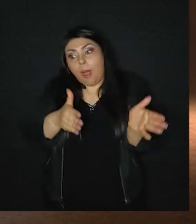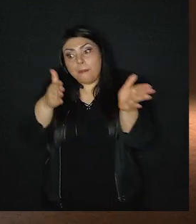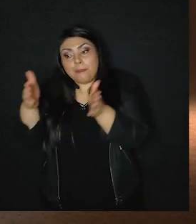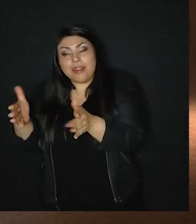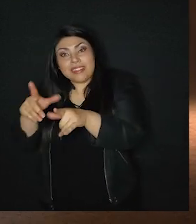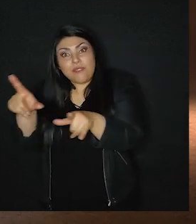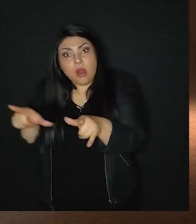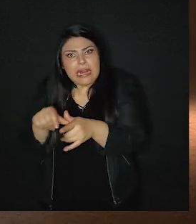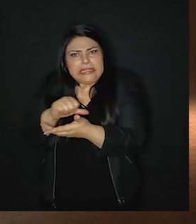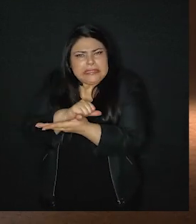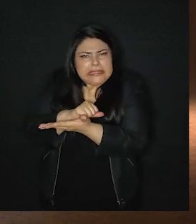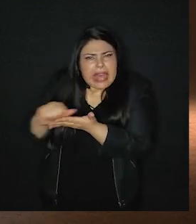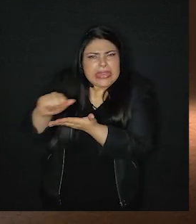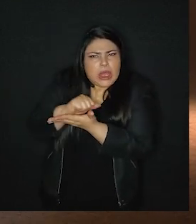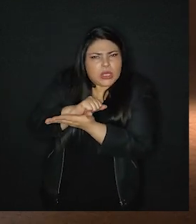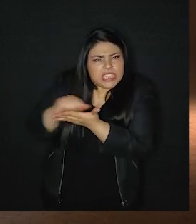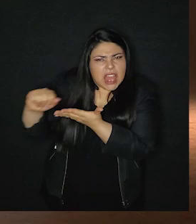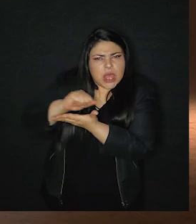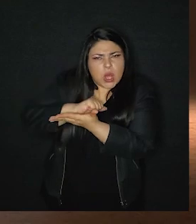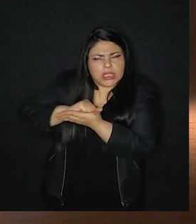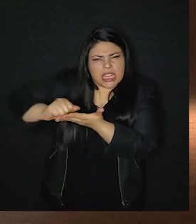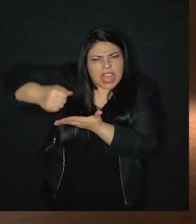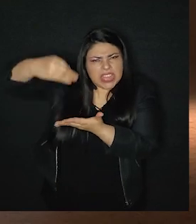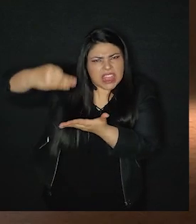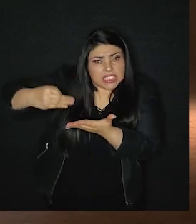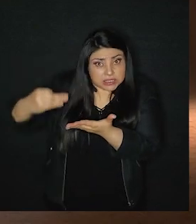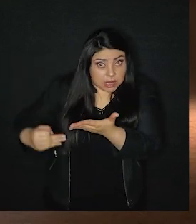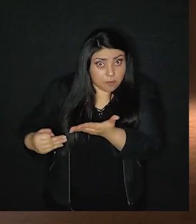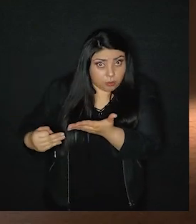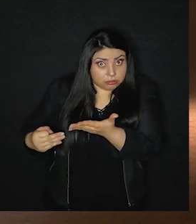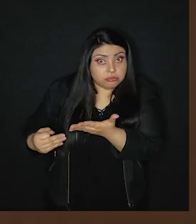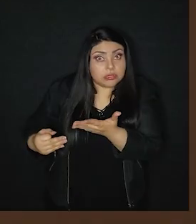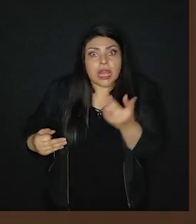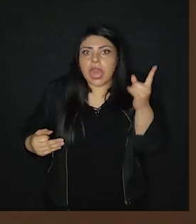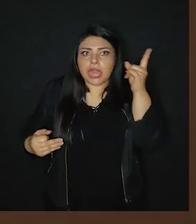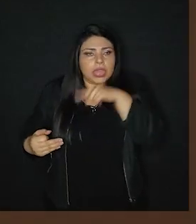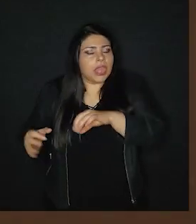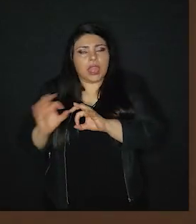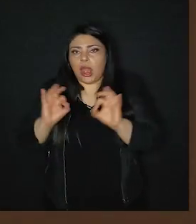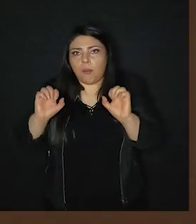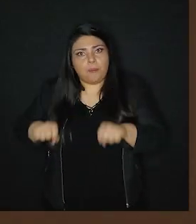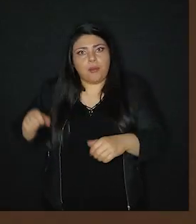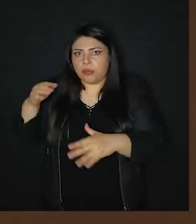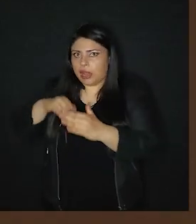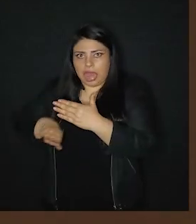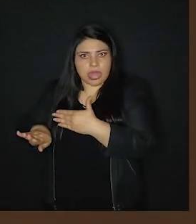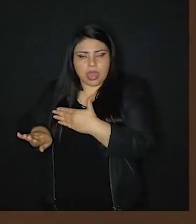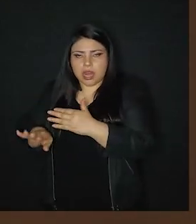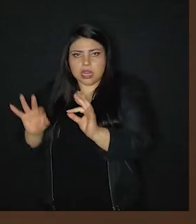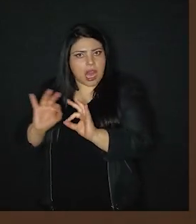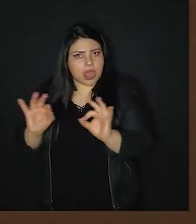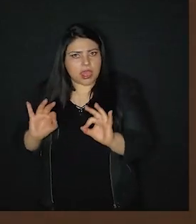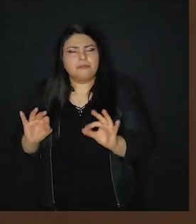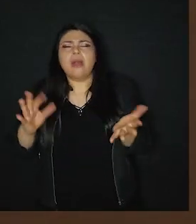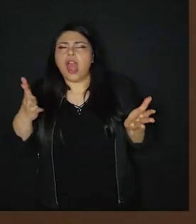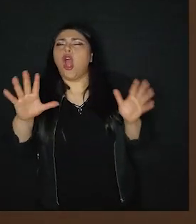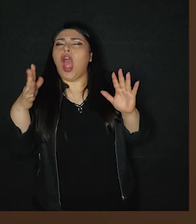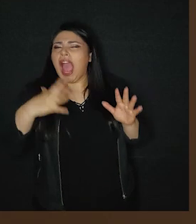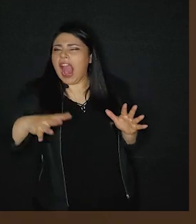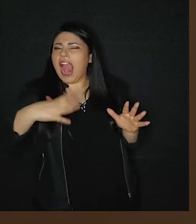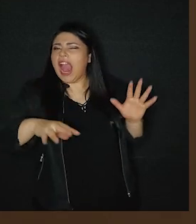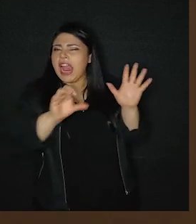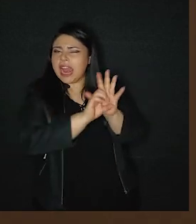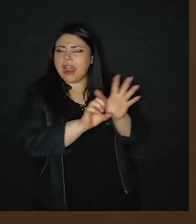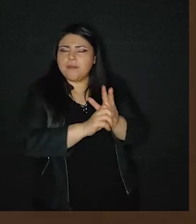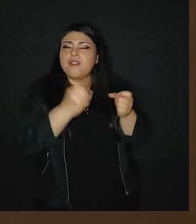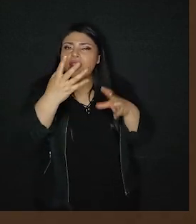nadie podía acceder Esto me recuerda una vez que estaba acompañando a mi papá en el café con